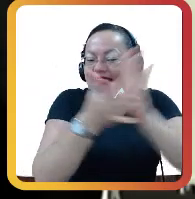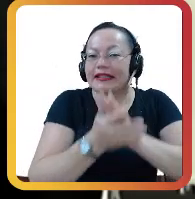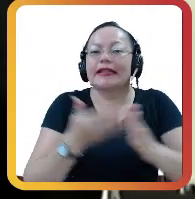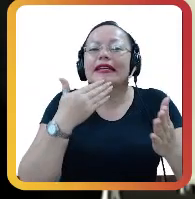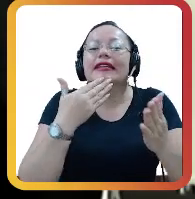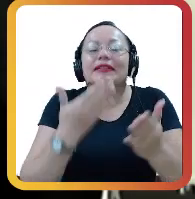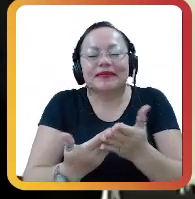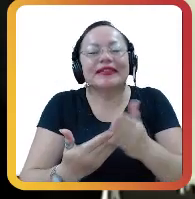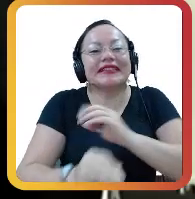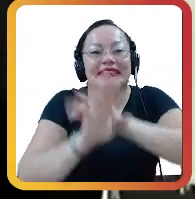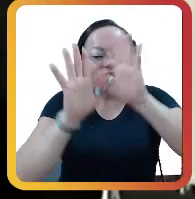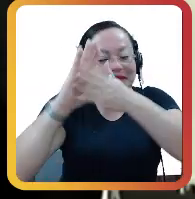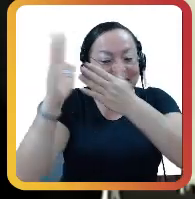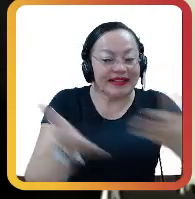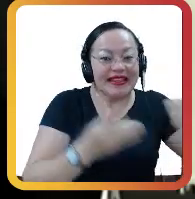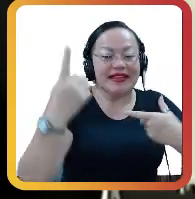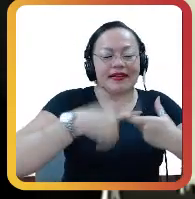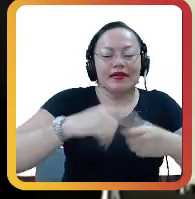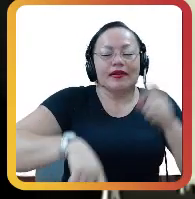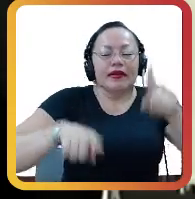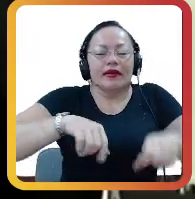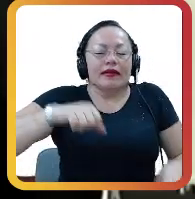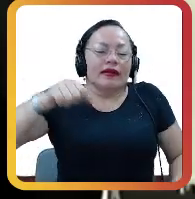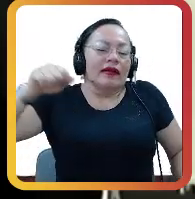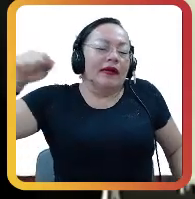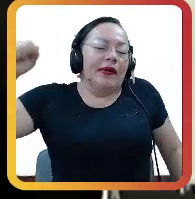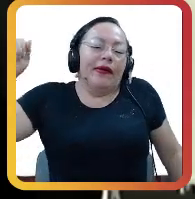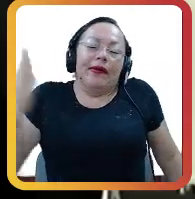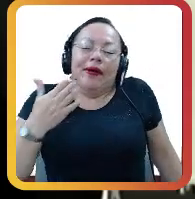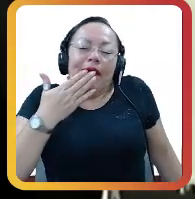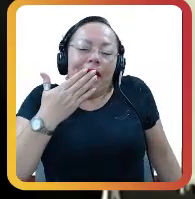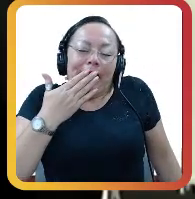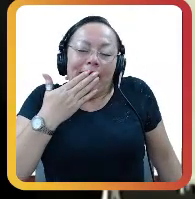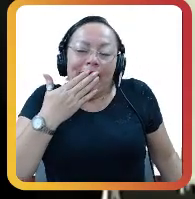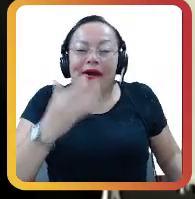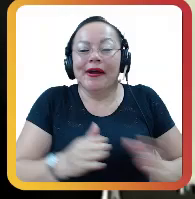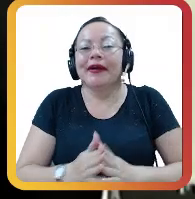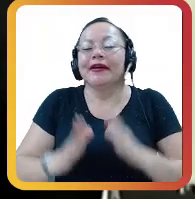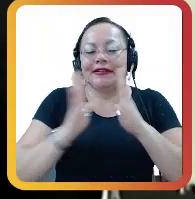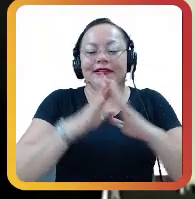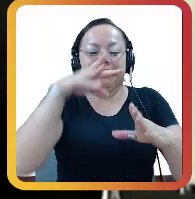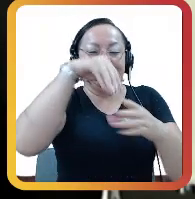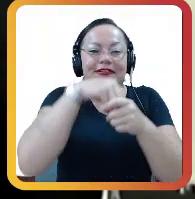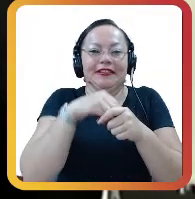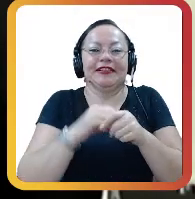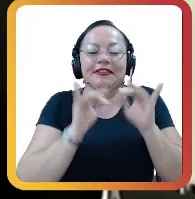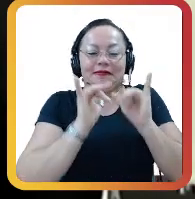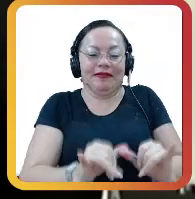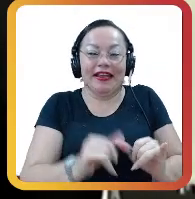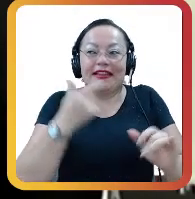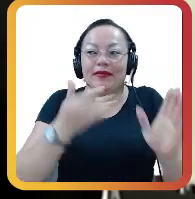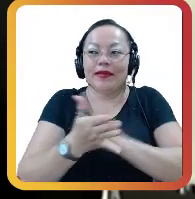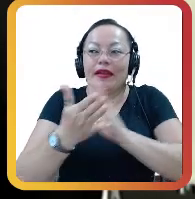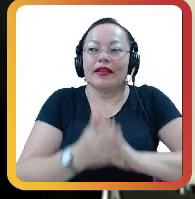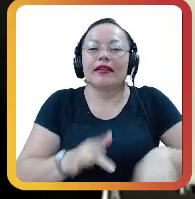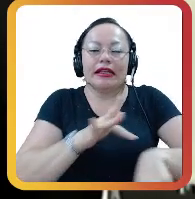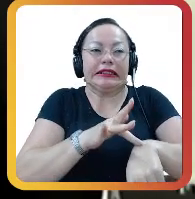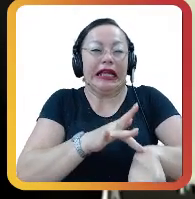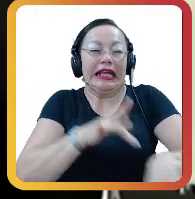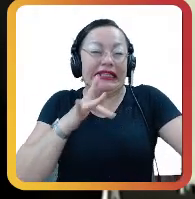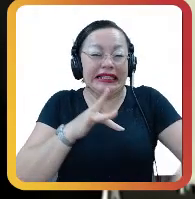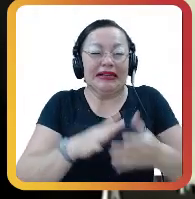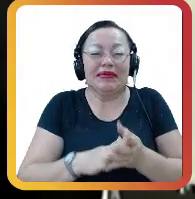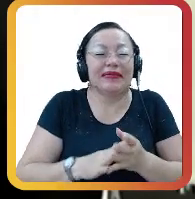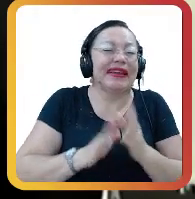que apenas se está despertando, hay gente que por estos días de cuarentena no madruga, hay gente que se levanta un poquito